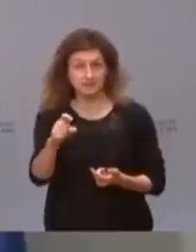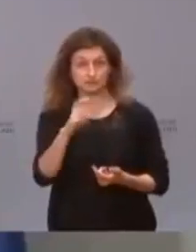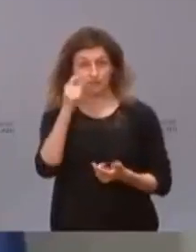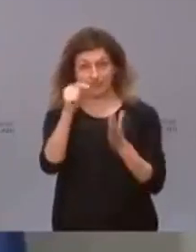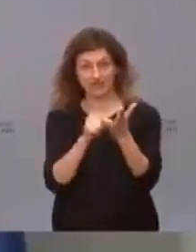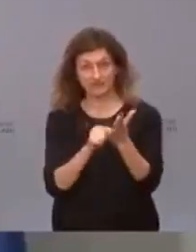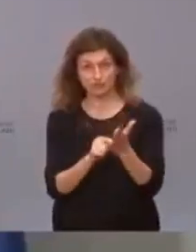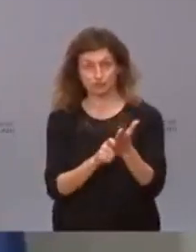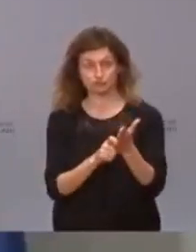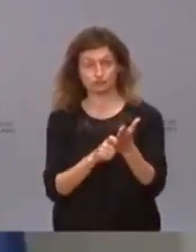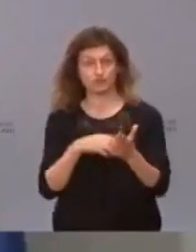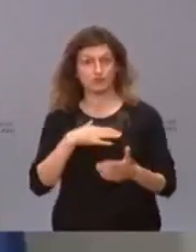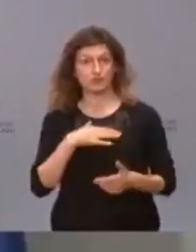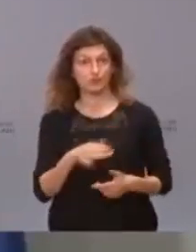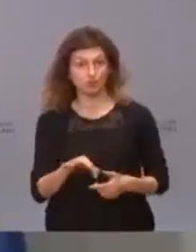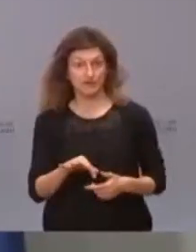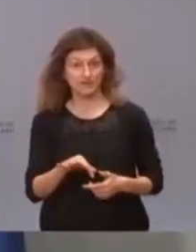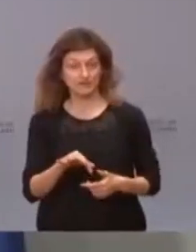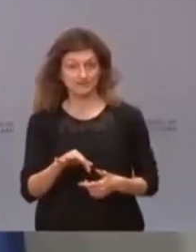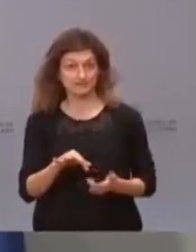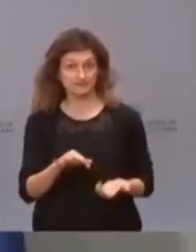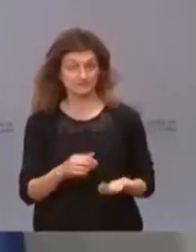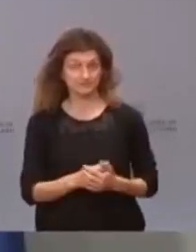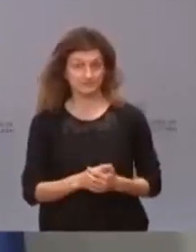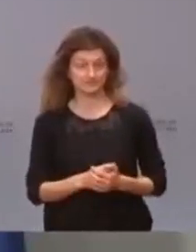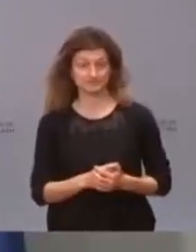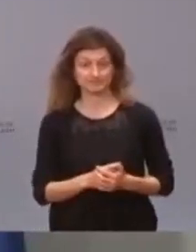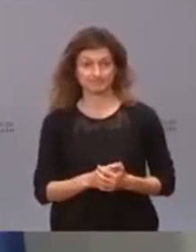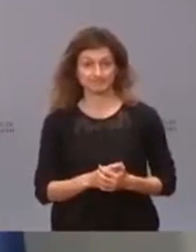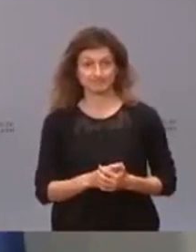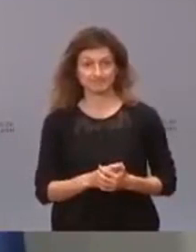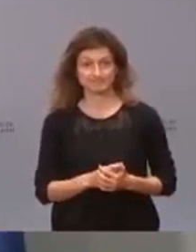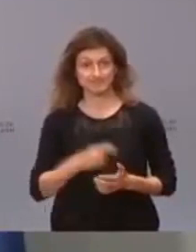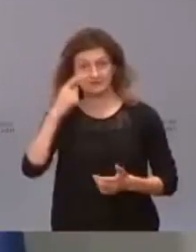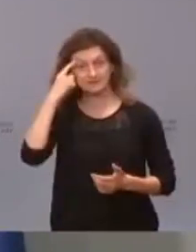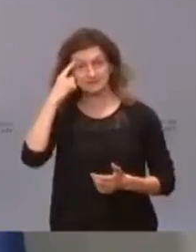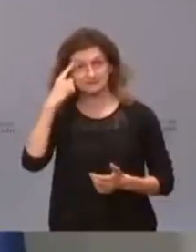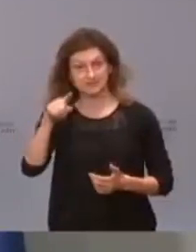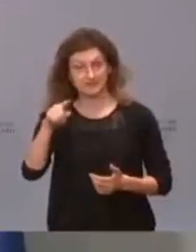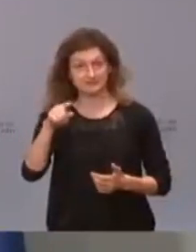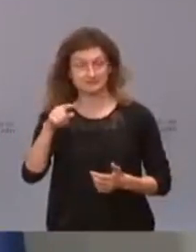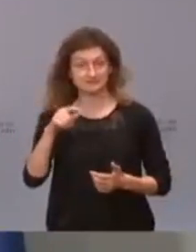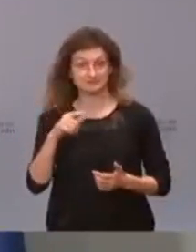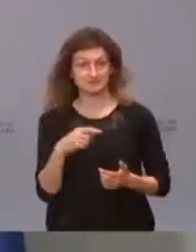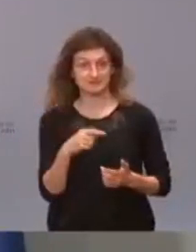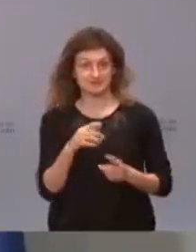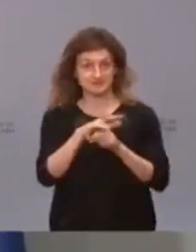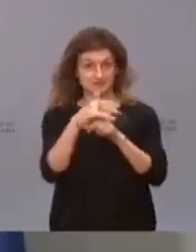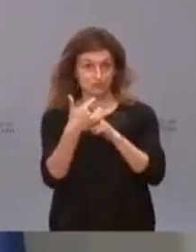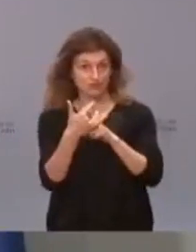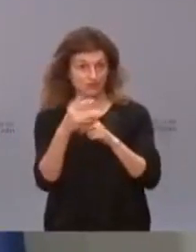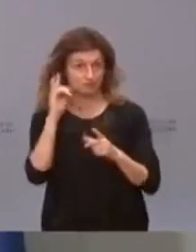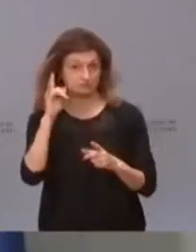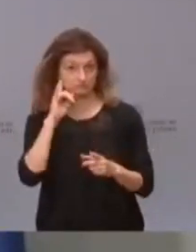probable es que lo que se produzca es una trasvase de la incidencia al